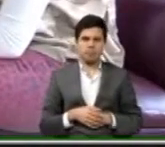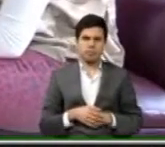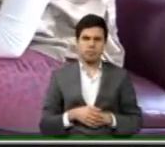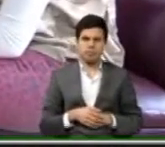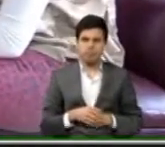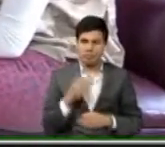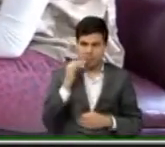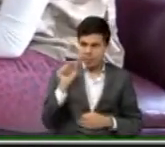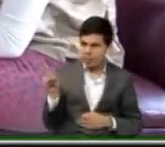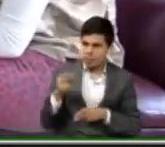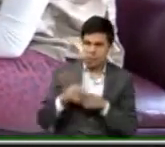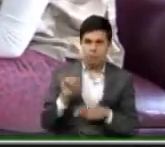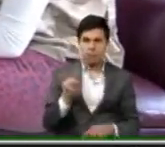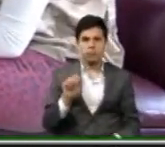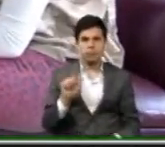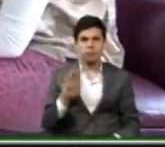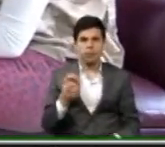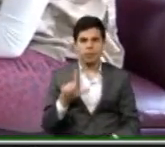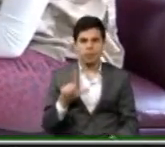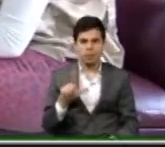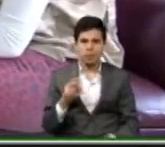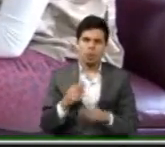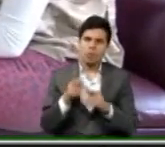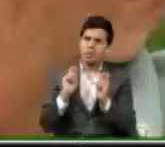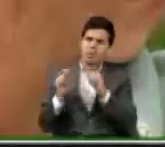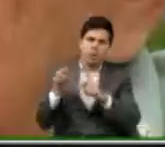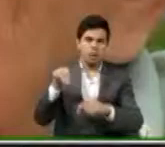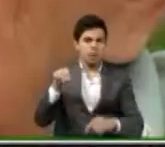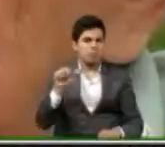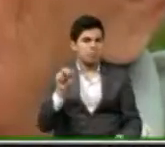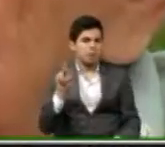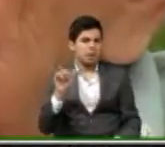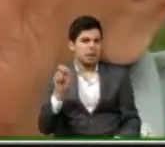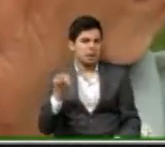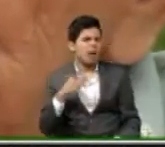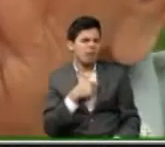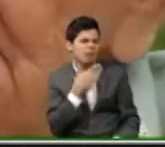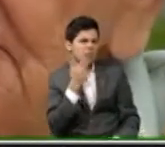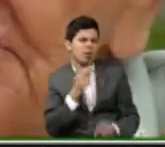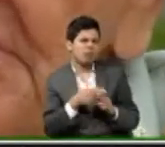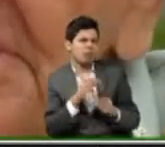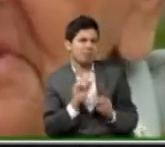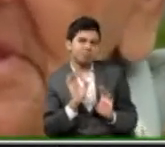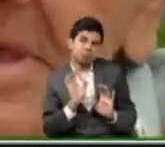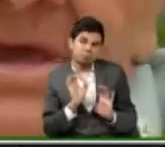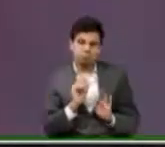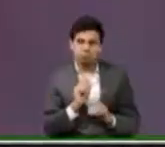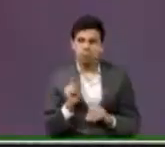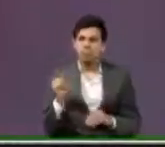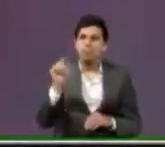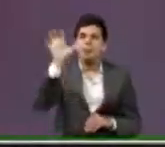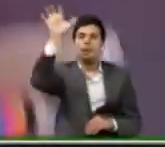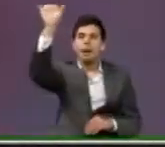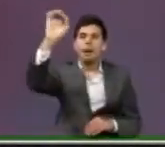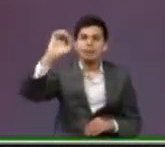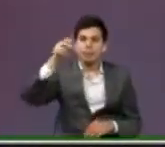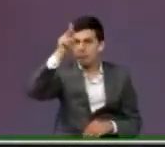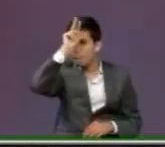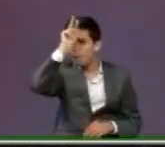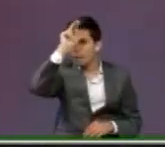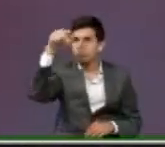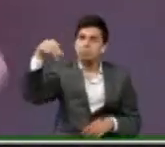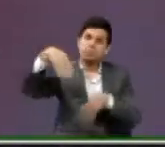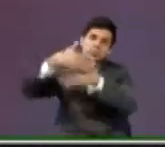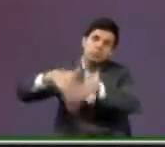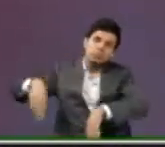ella es Isabel Sánchez Delgado o María como pide que le llamen es la mujer que las autoridades logran repatriar de Lima Perú donde luego de deambular